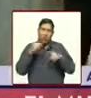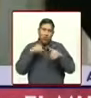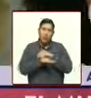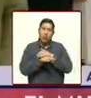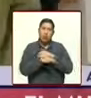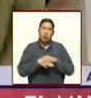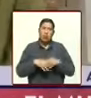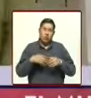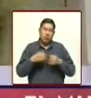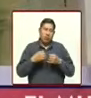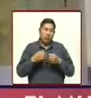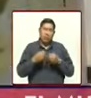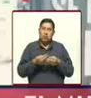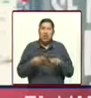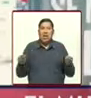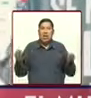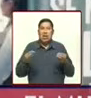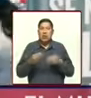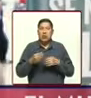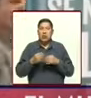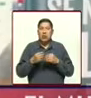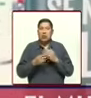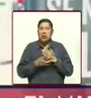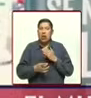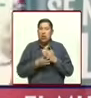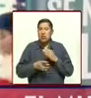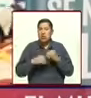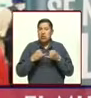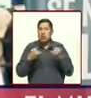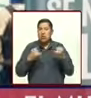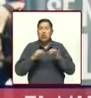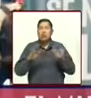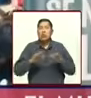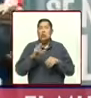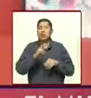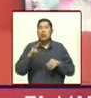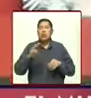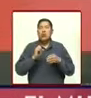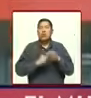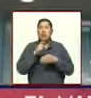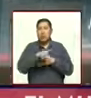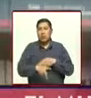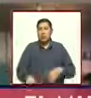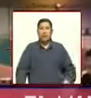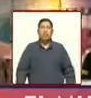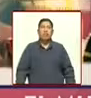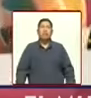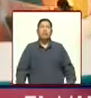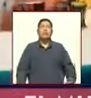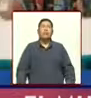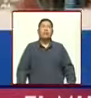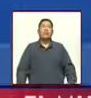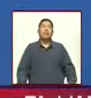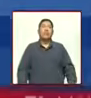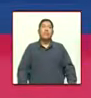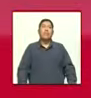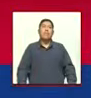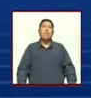entren con los víveres. Así que los esperamos a las 10 de la mañana este domingo 22 de septiembre.